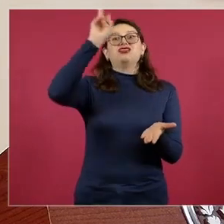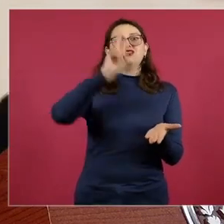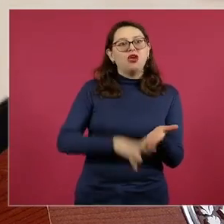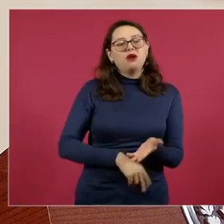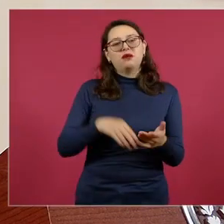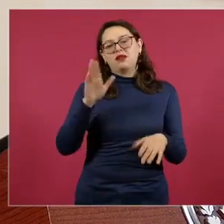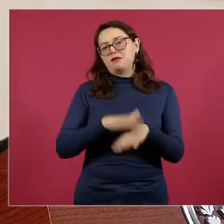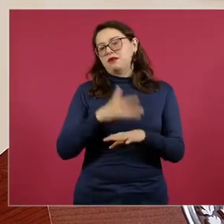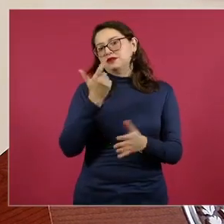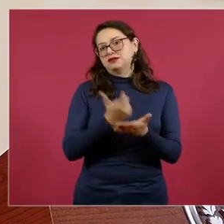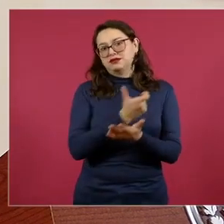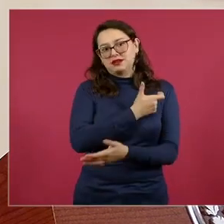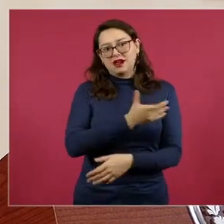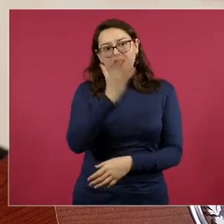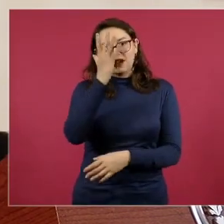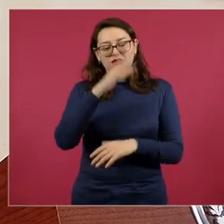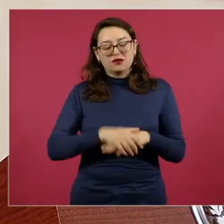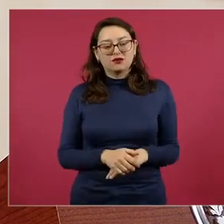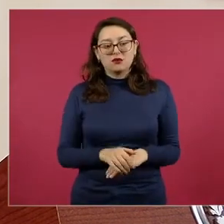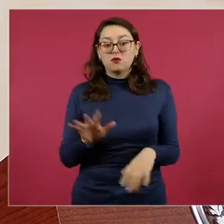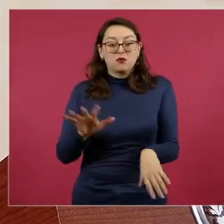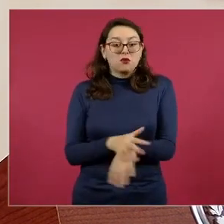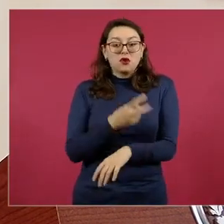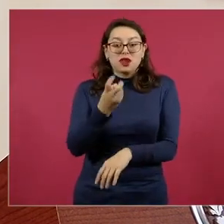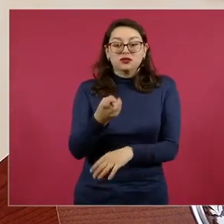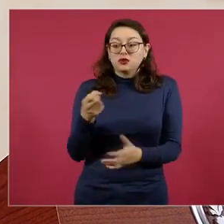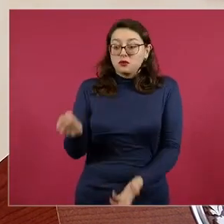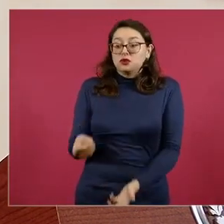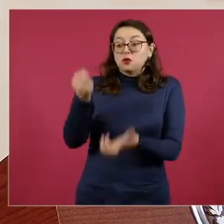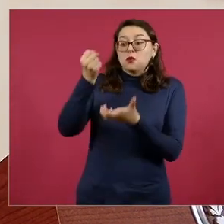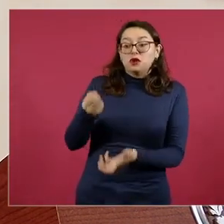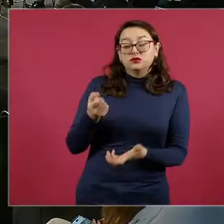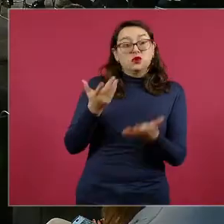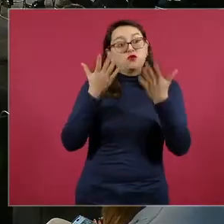Pues por eso no se hace.